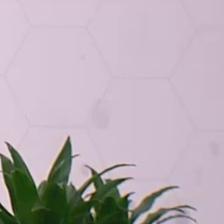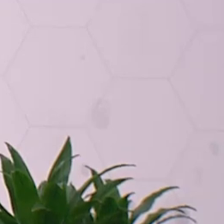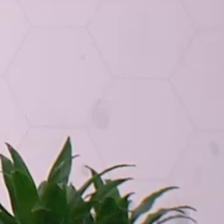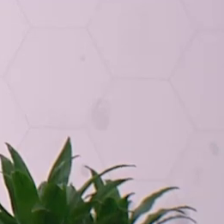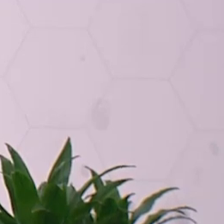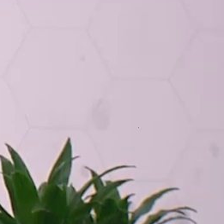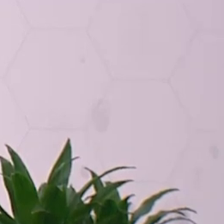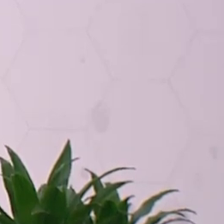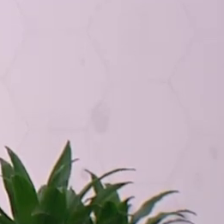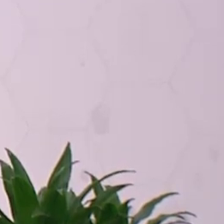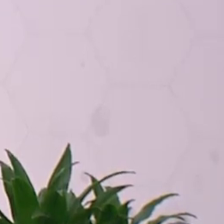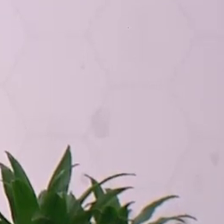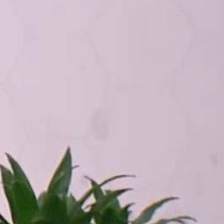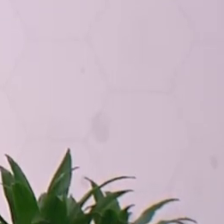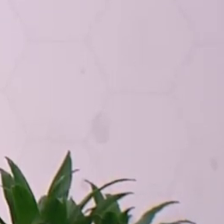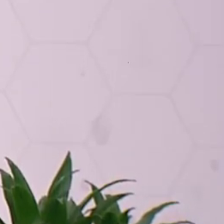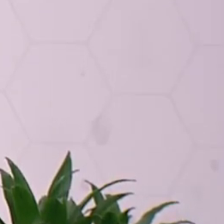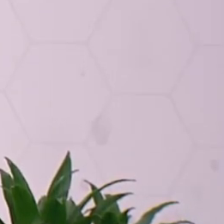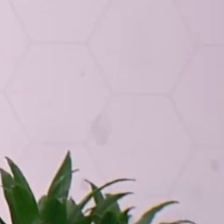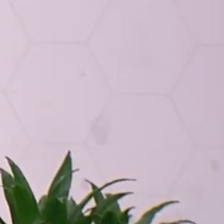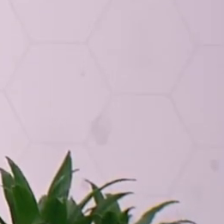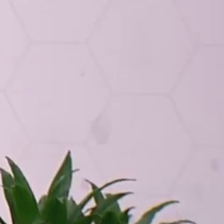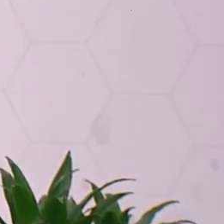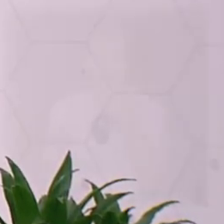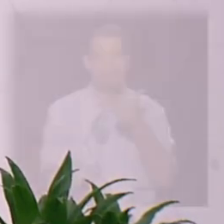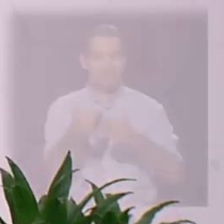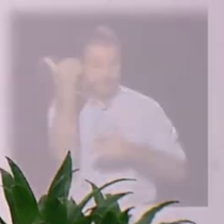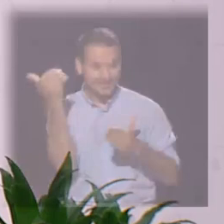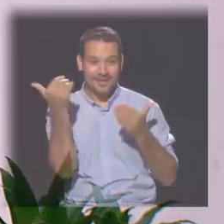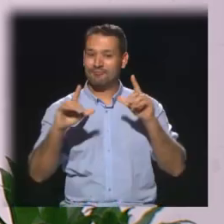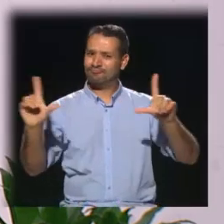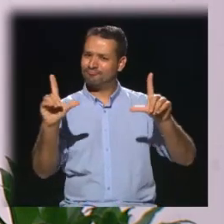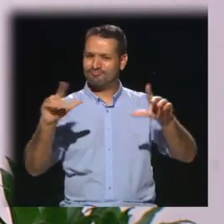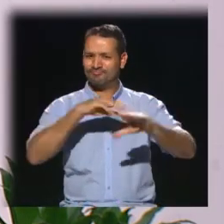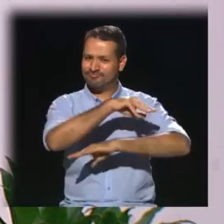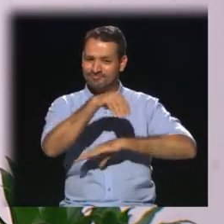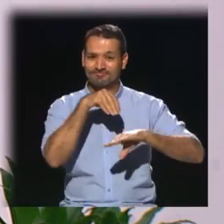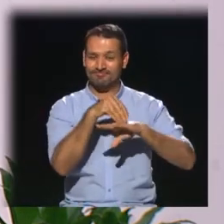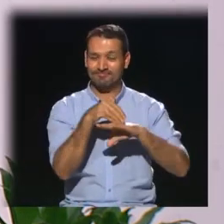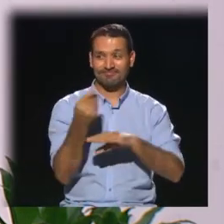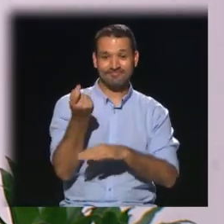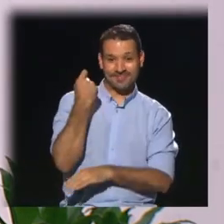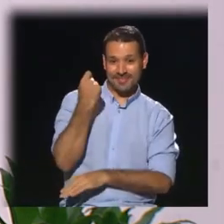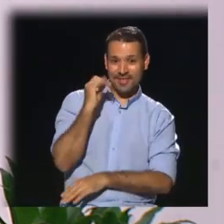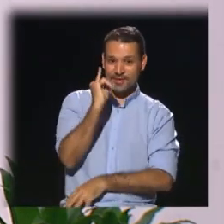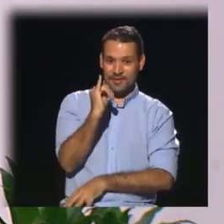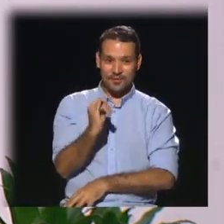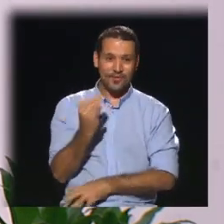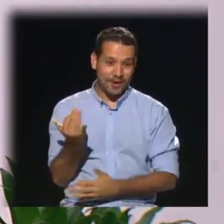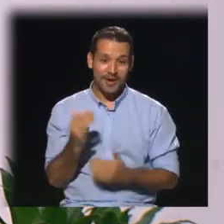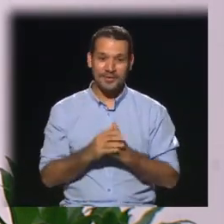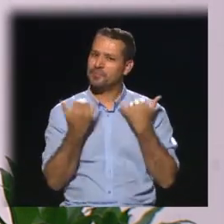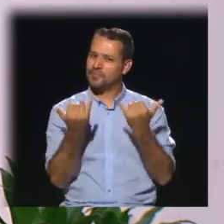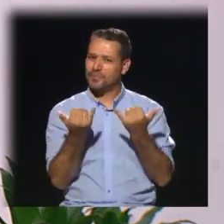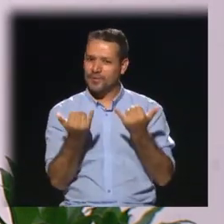Muy, pero muy buenos días. Qué rico iniciar con ustedes este programa. Espero que nos hayan extrañado el día jueves, que por supuesto no los acompañamos,